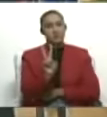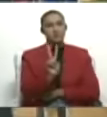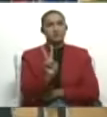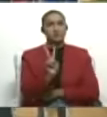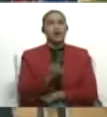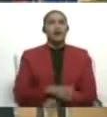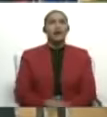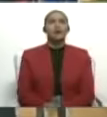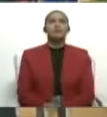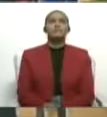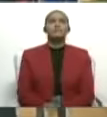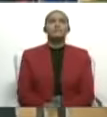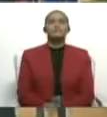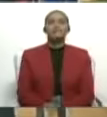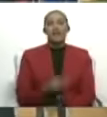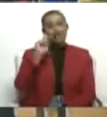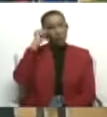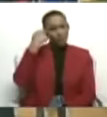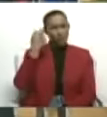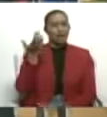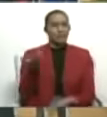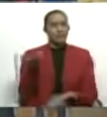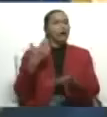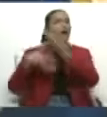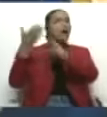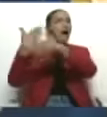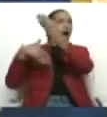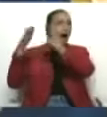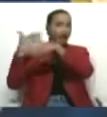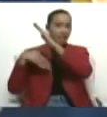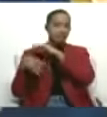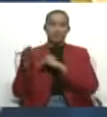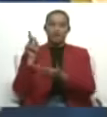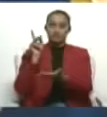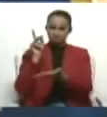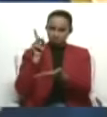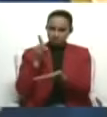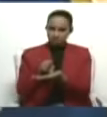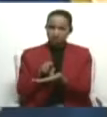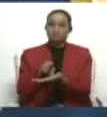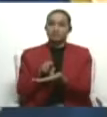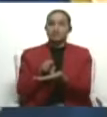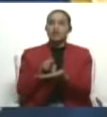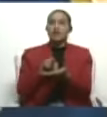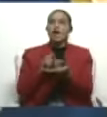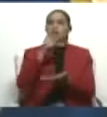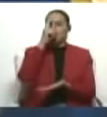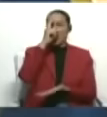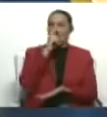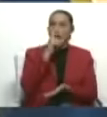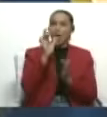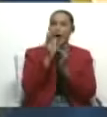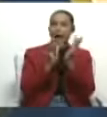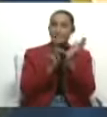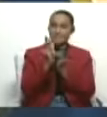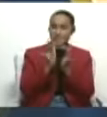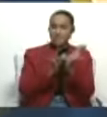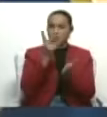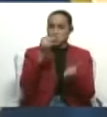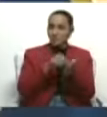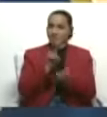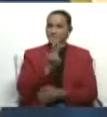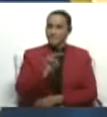ministro Lavrov estuvo de visita en Caracas en el mes de abril del año 2023 y